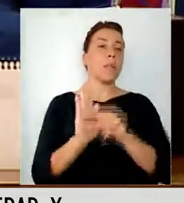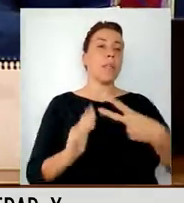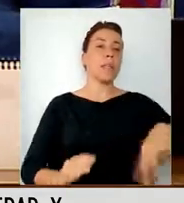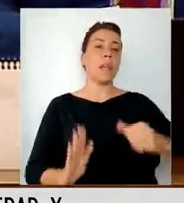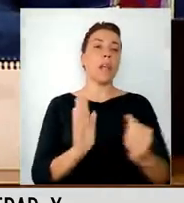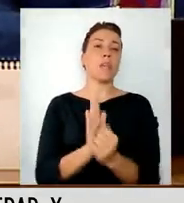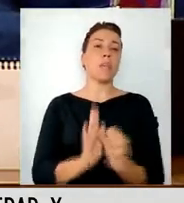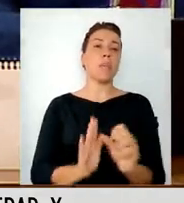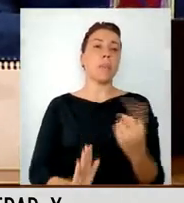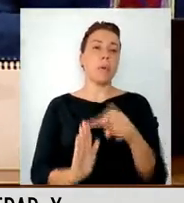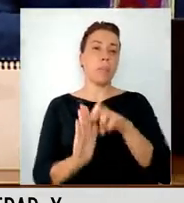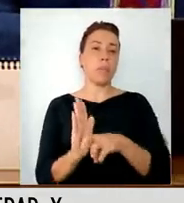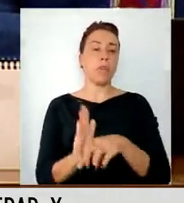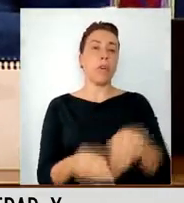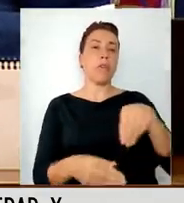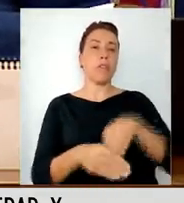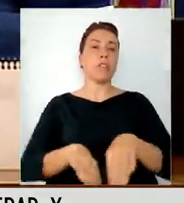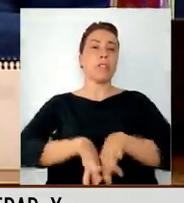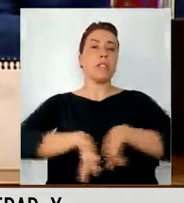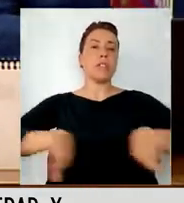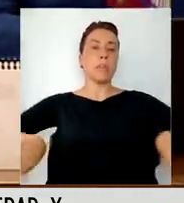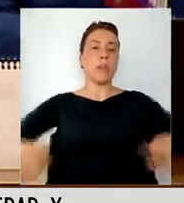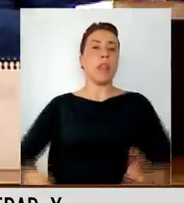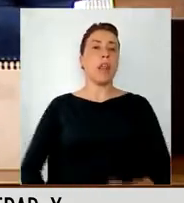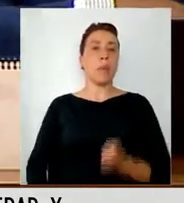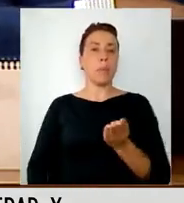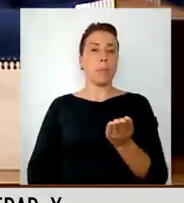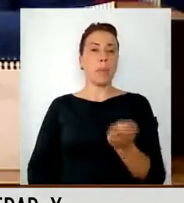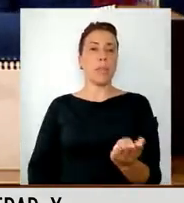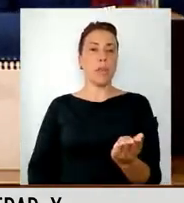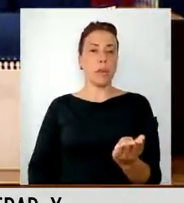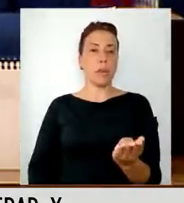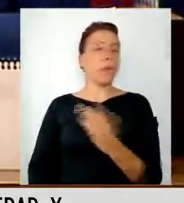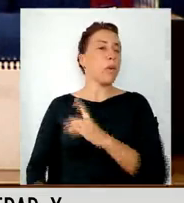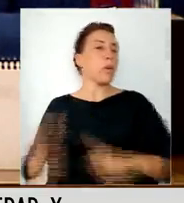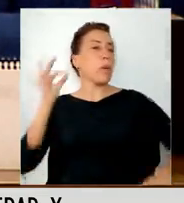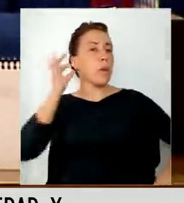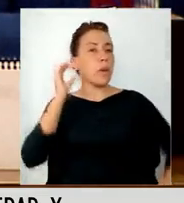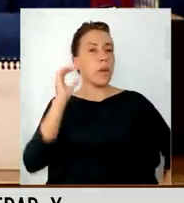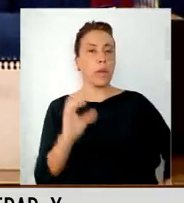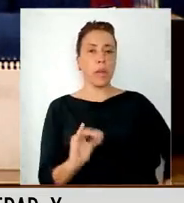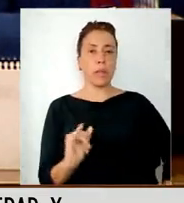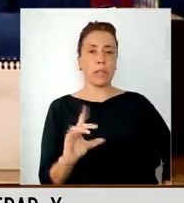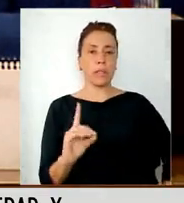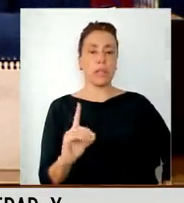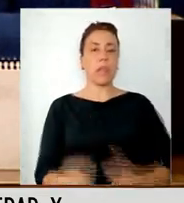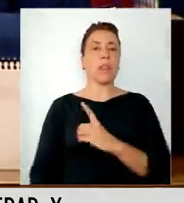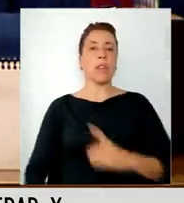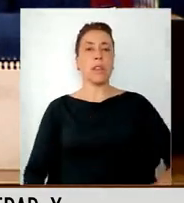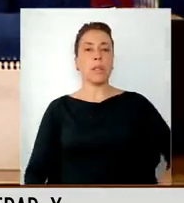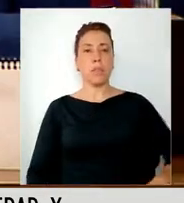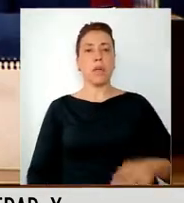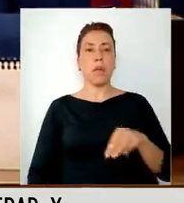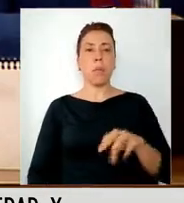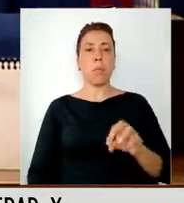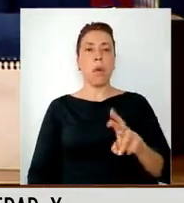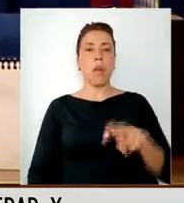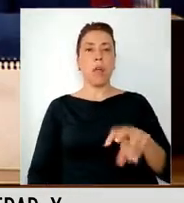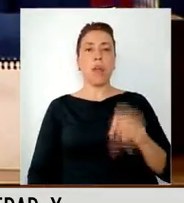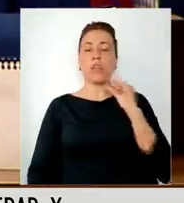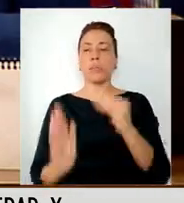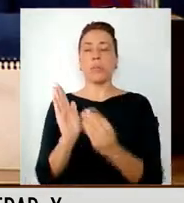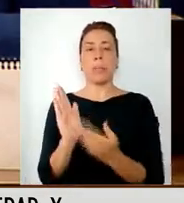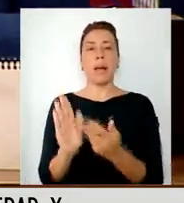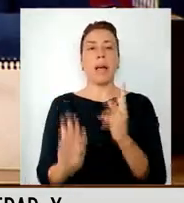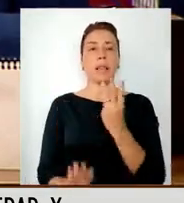cuya votación separada ha sido solicitada por la diputada Sofía Cid y por el diputado Benjamín Moreno y que constan las páginas 39 a 41